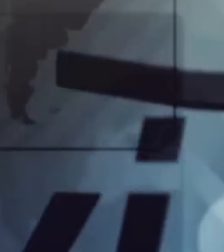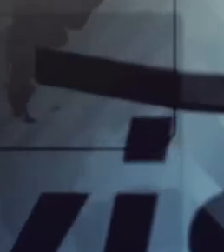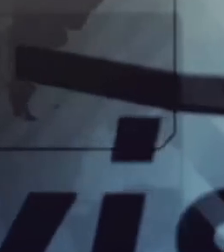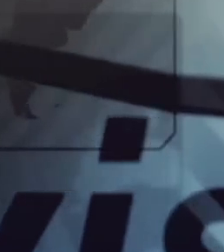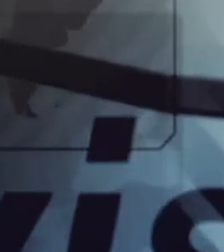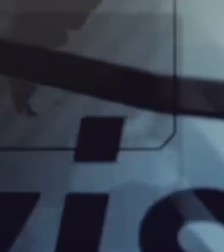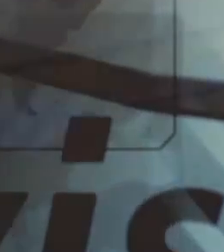pública